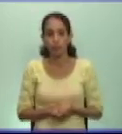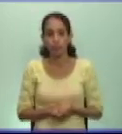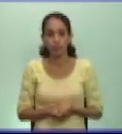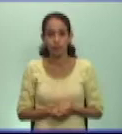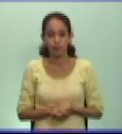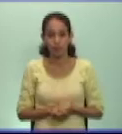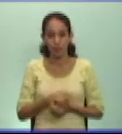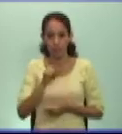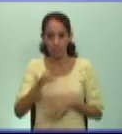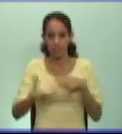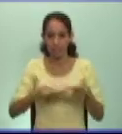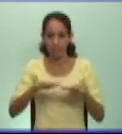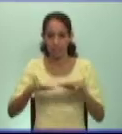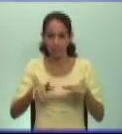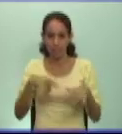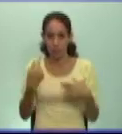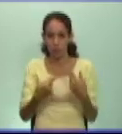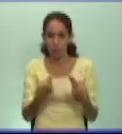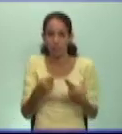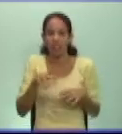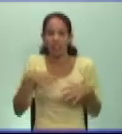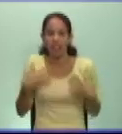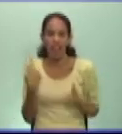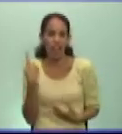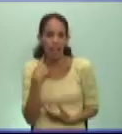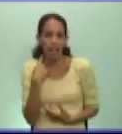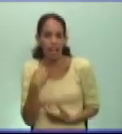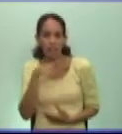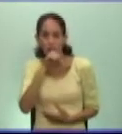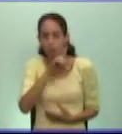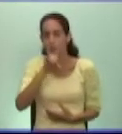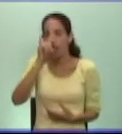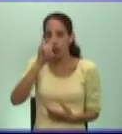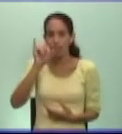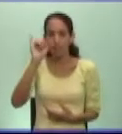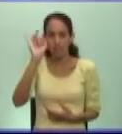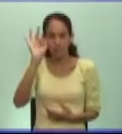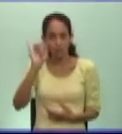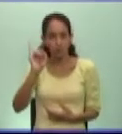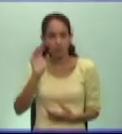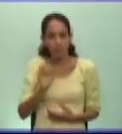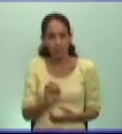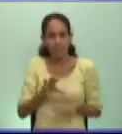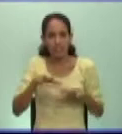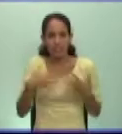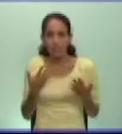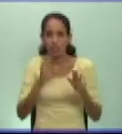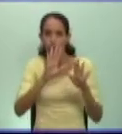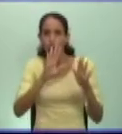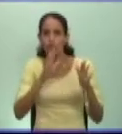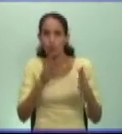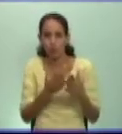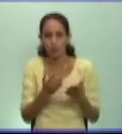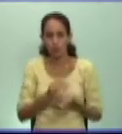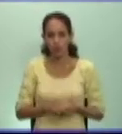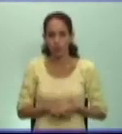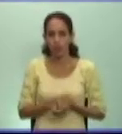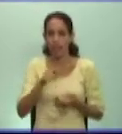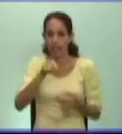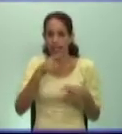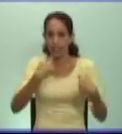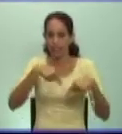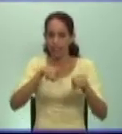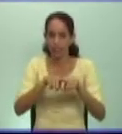propia situación de la década del 70, esas crisis económicas, esa crisis de gobernabilidad, todos estos fenómenos unidos hacen que